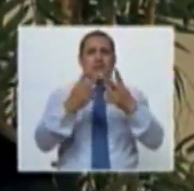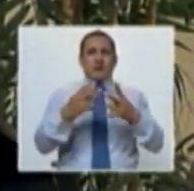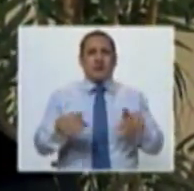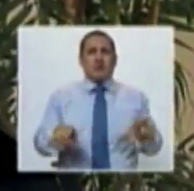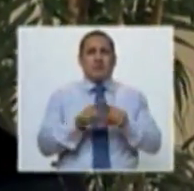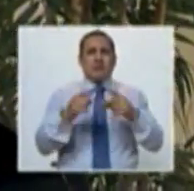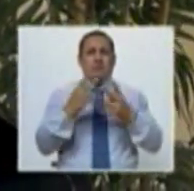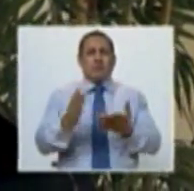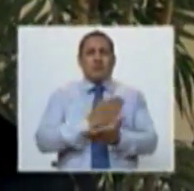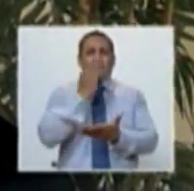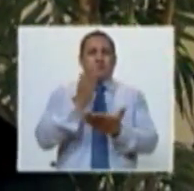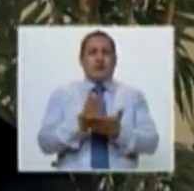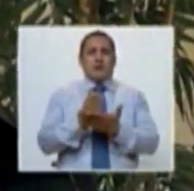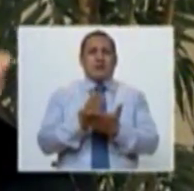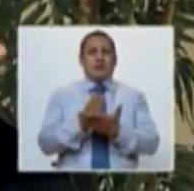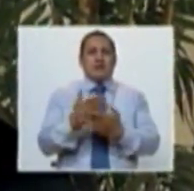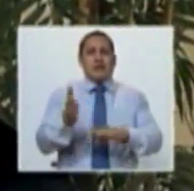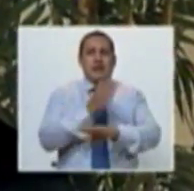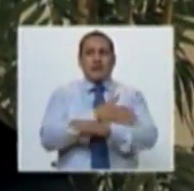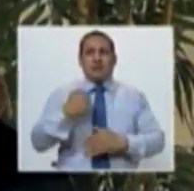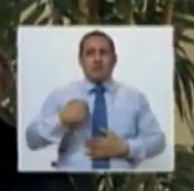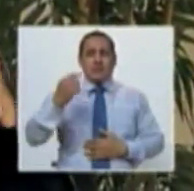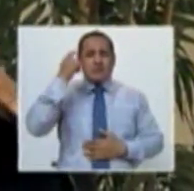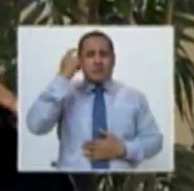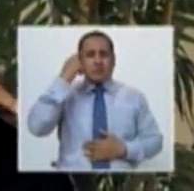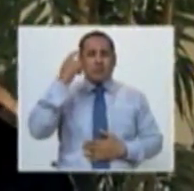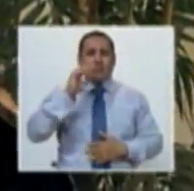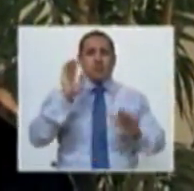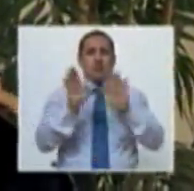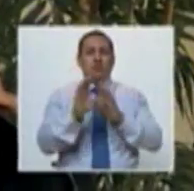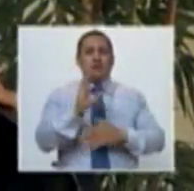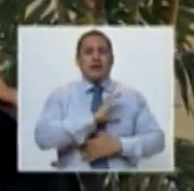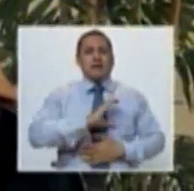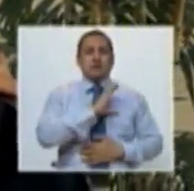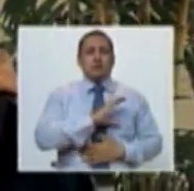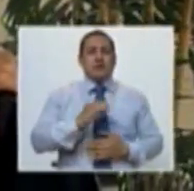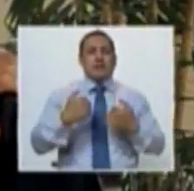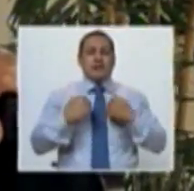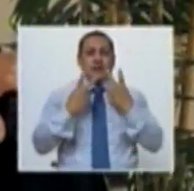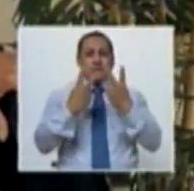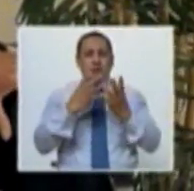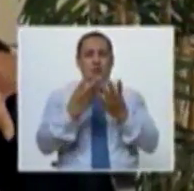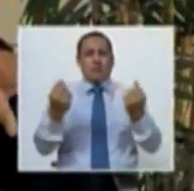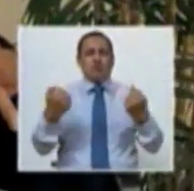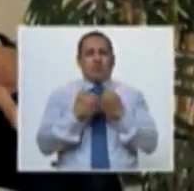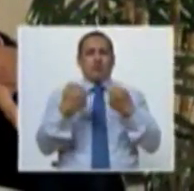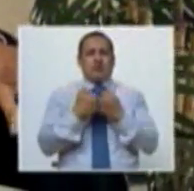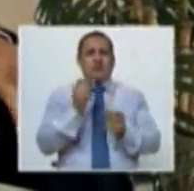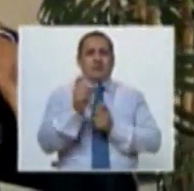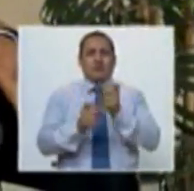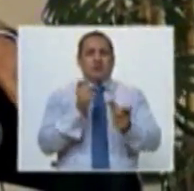depositario de conciencias y de actitudes que tengan que ver con la violencia y el